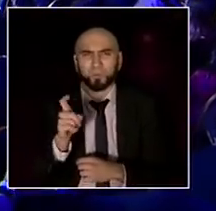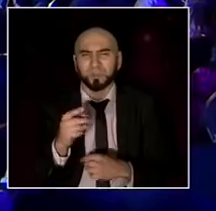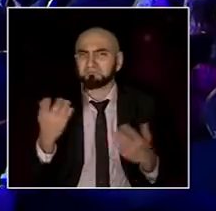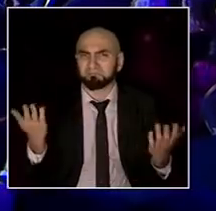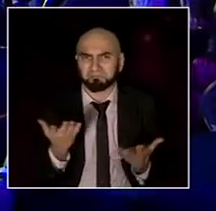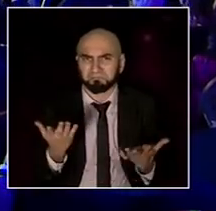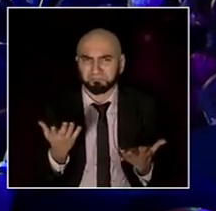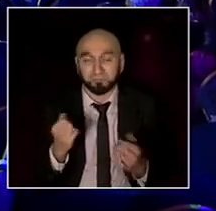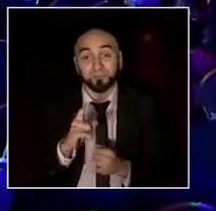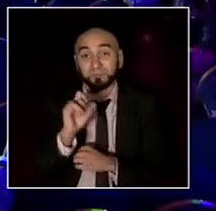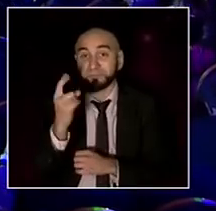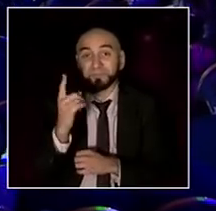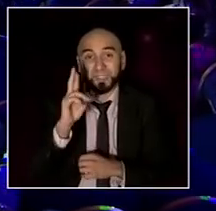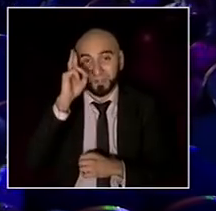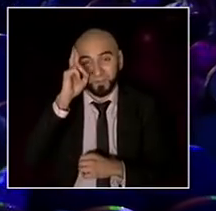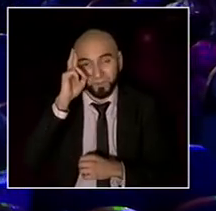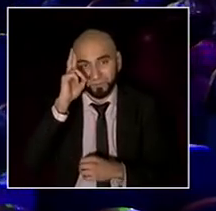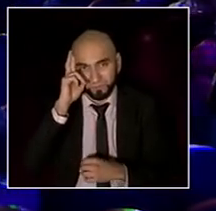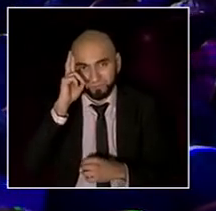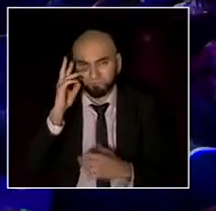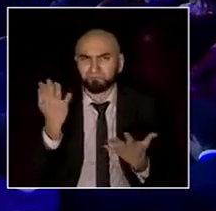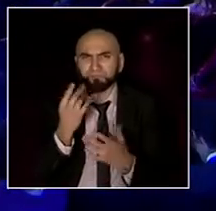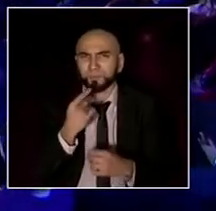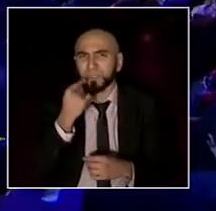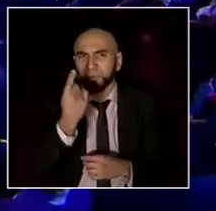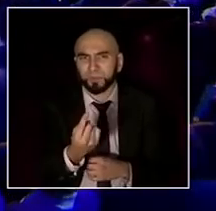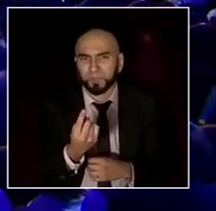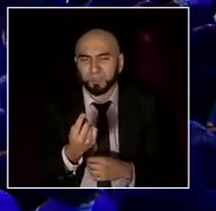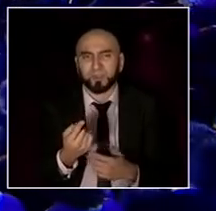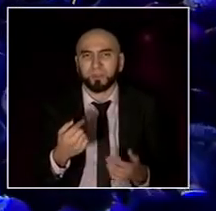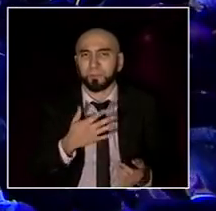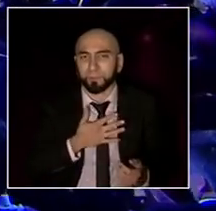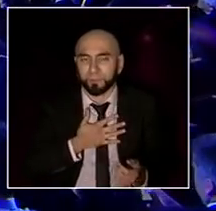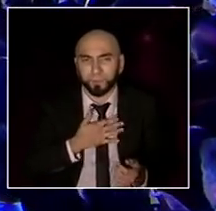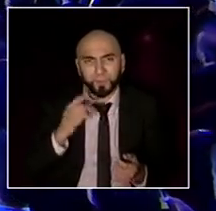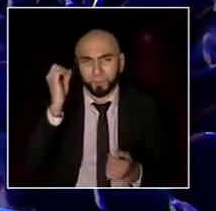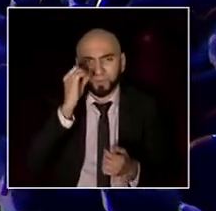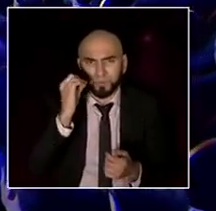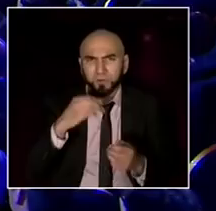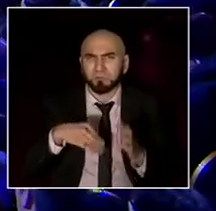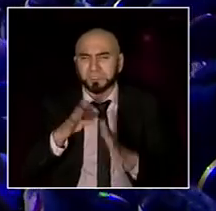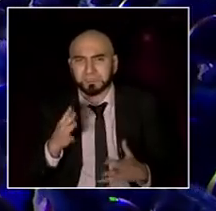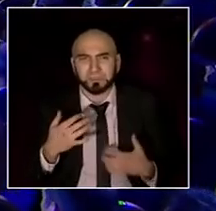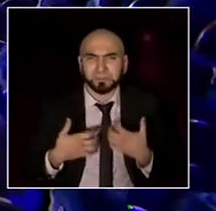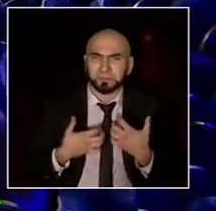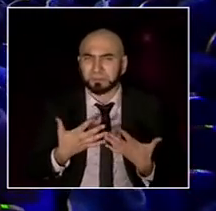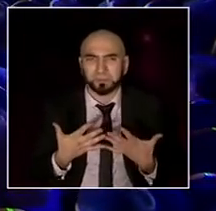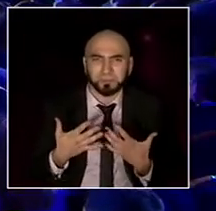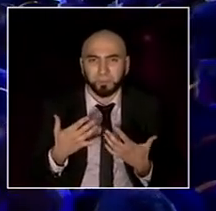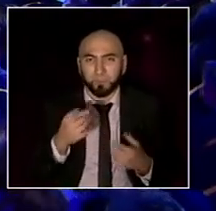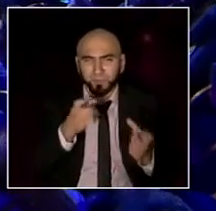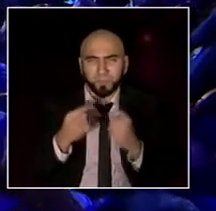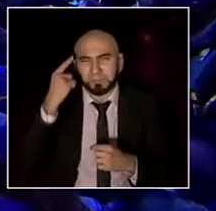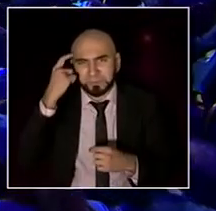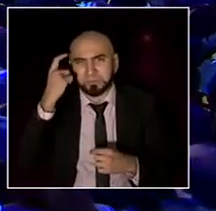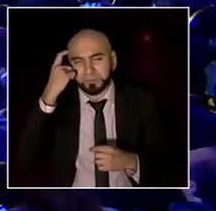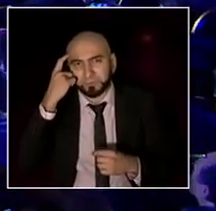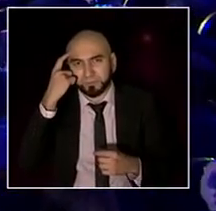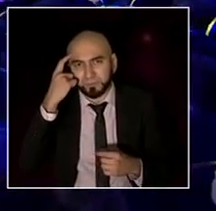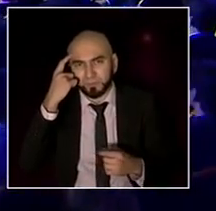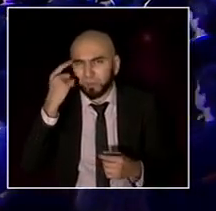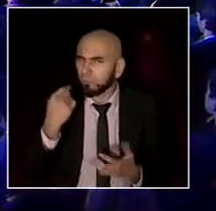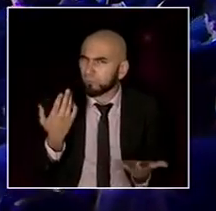Una primera reflexión se refiere a la pregunta que a mi juicio más inquieta hoy a los seres humanos.